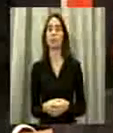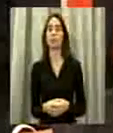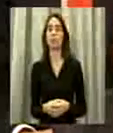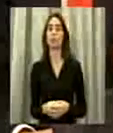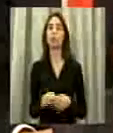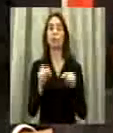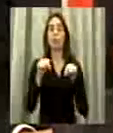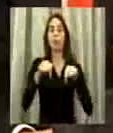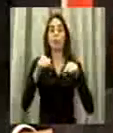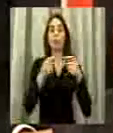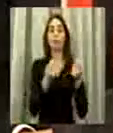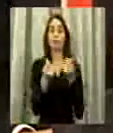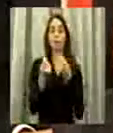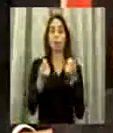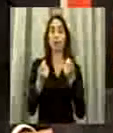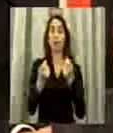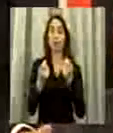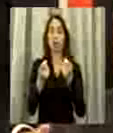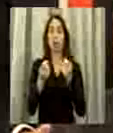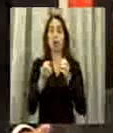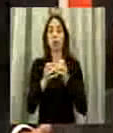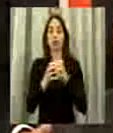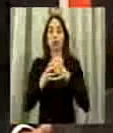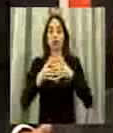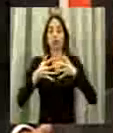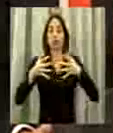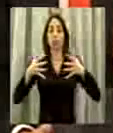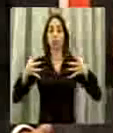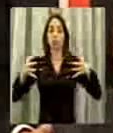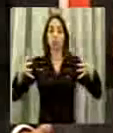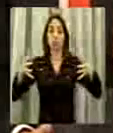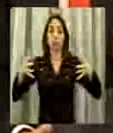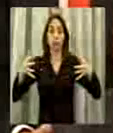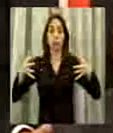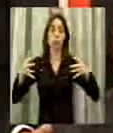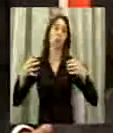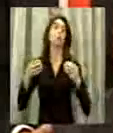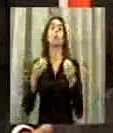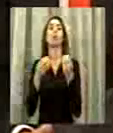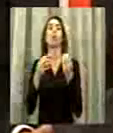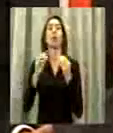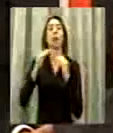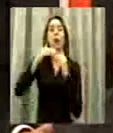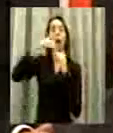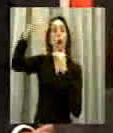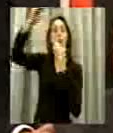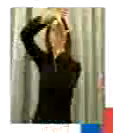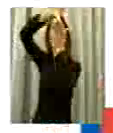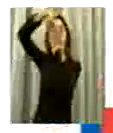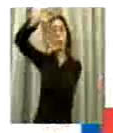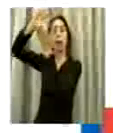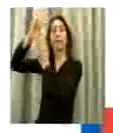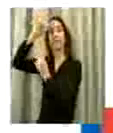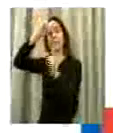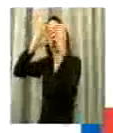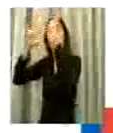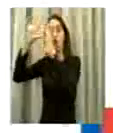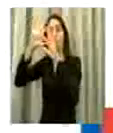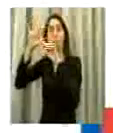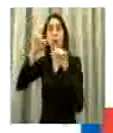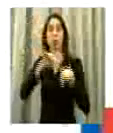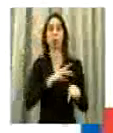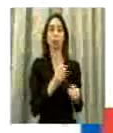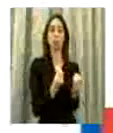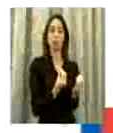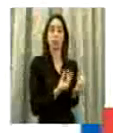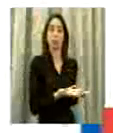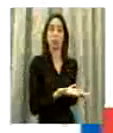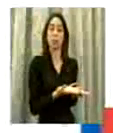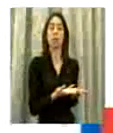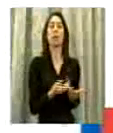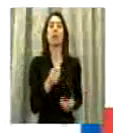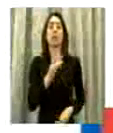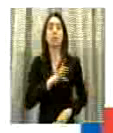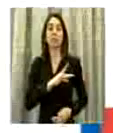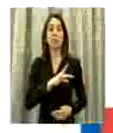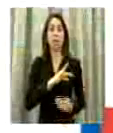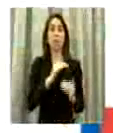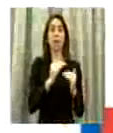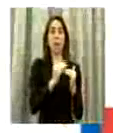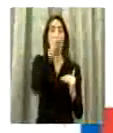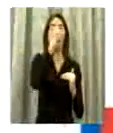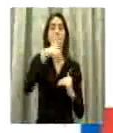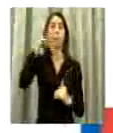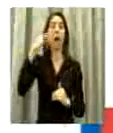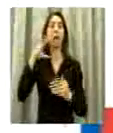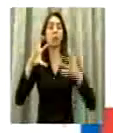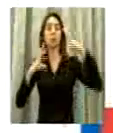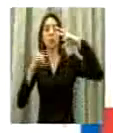esta economía se está expandiendo en un entorno externo muy complicado. Y vuelve a crecer más que el mundo, porque uno puede compararse